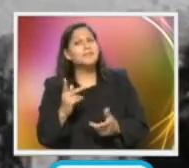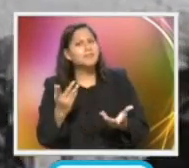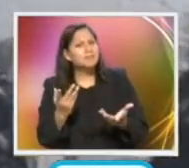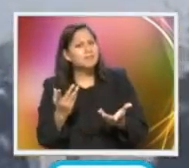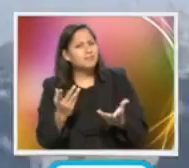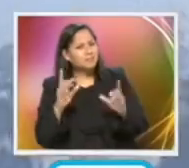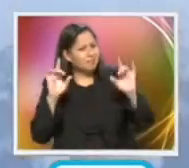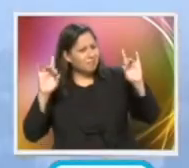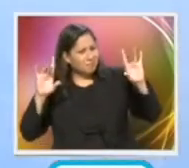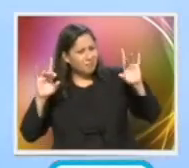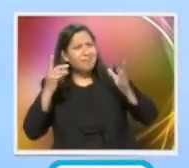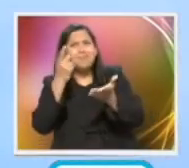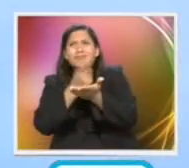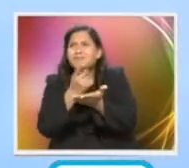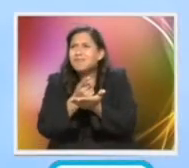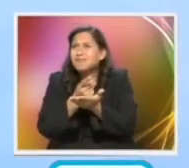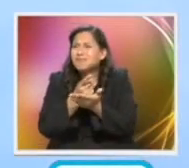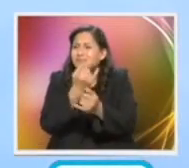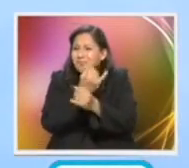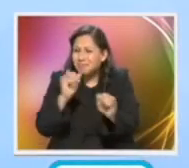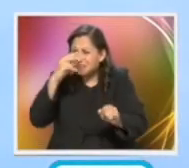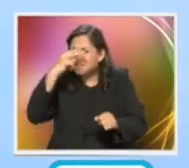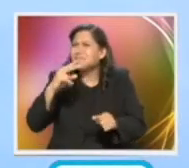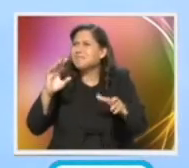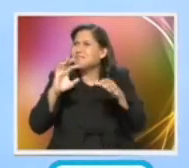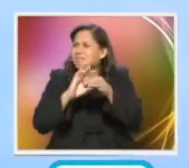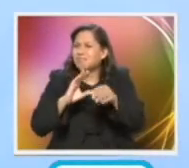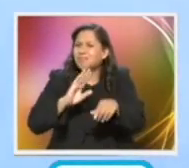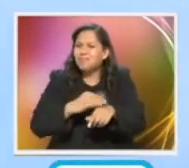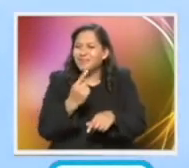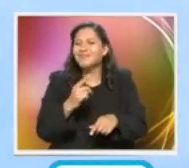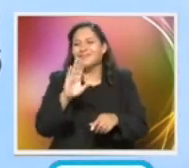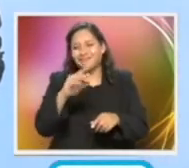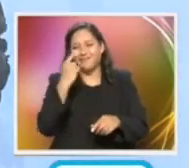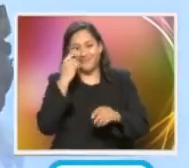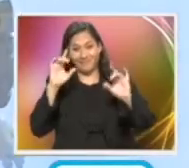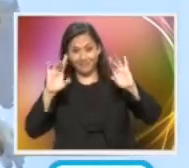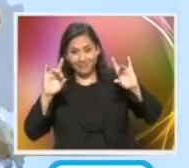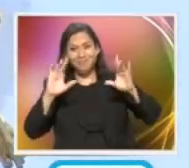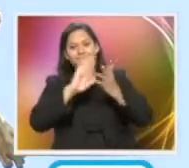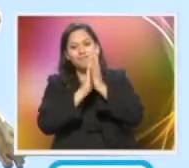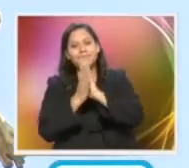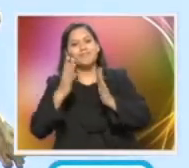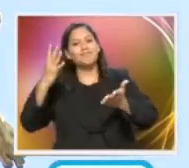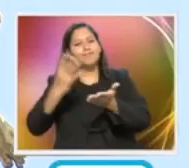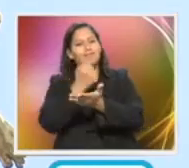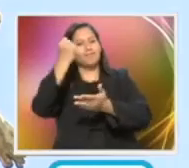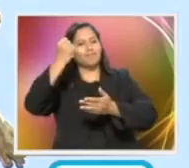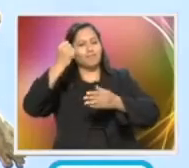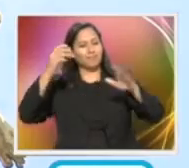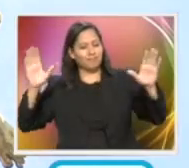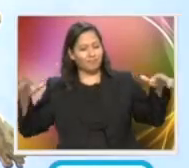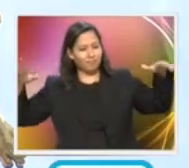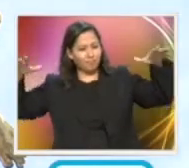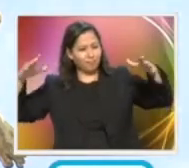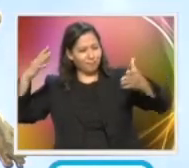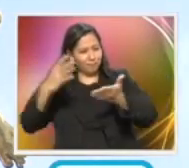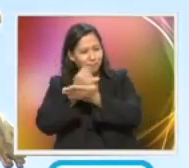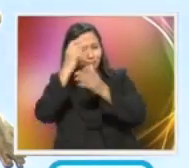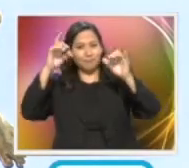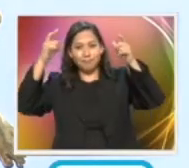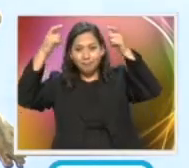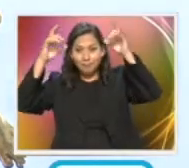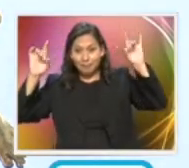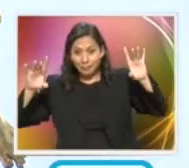que ver un ángel dorado con la independencia de México? Pues bien, este ángel representa la victoria alada. Un ángel con las